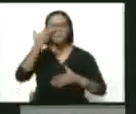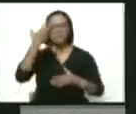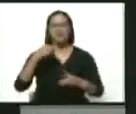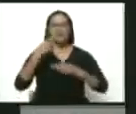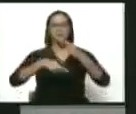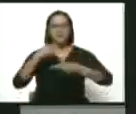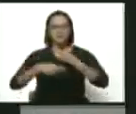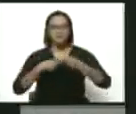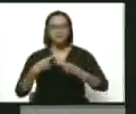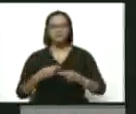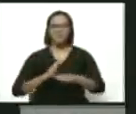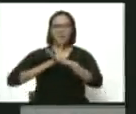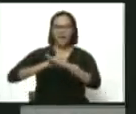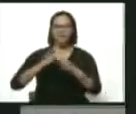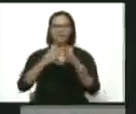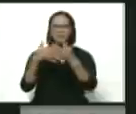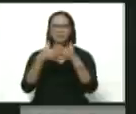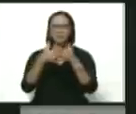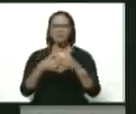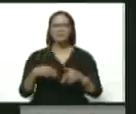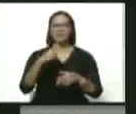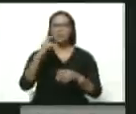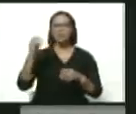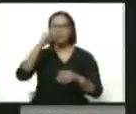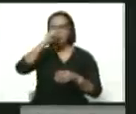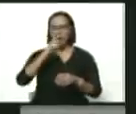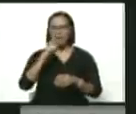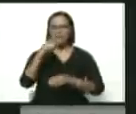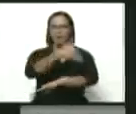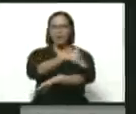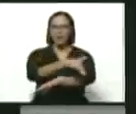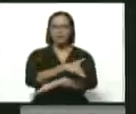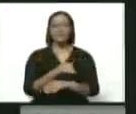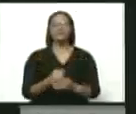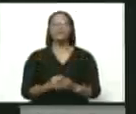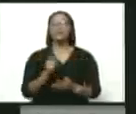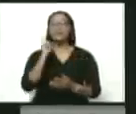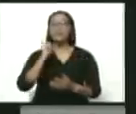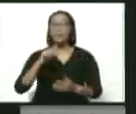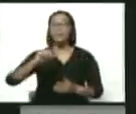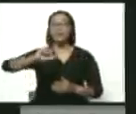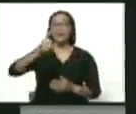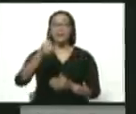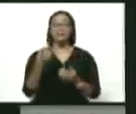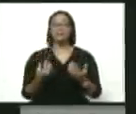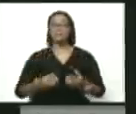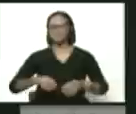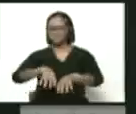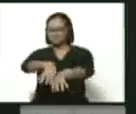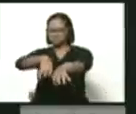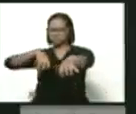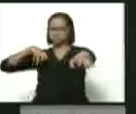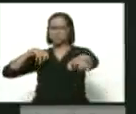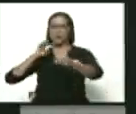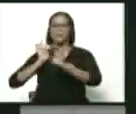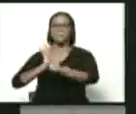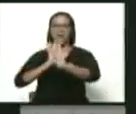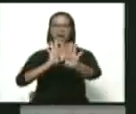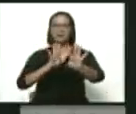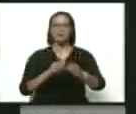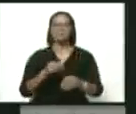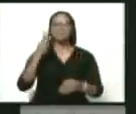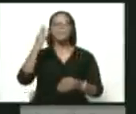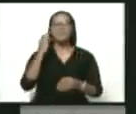revolucionario antiimperialista hace 200 años a la calle y la gran supermarcha de Petare a